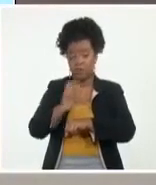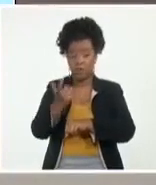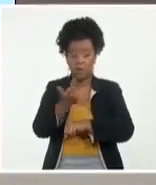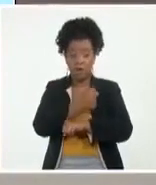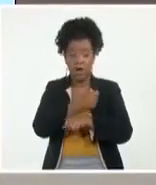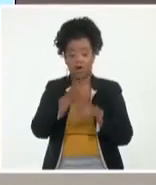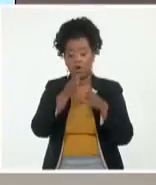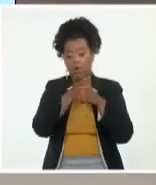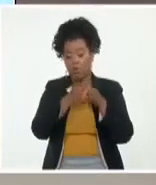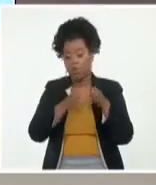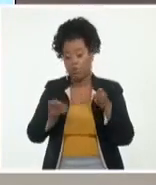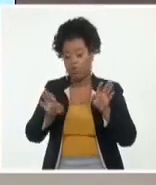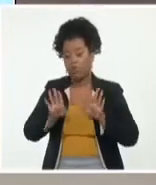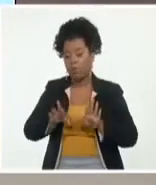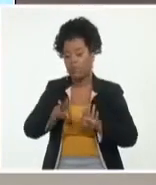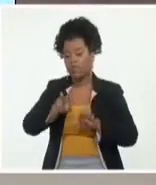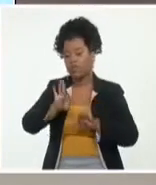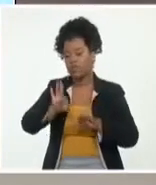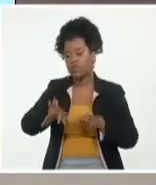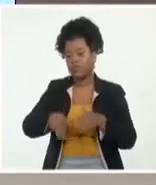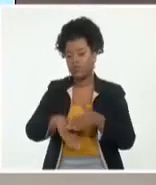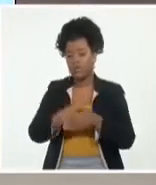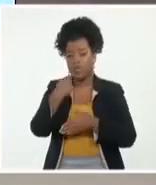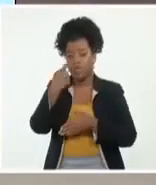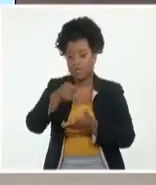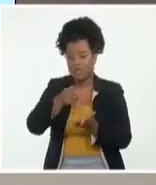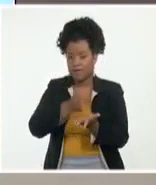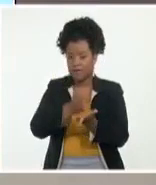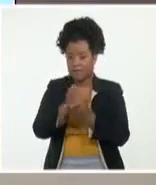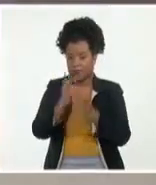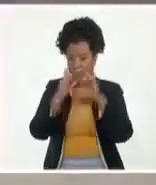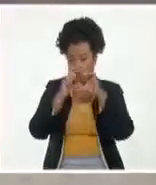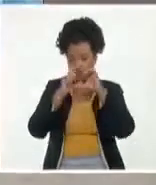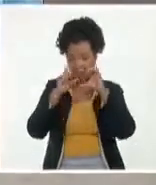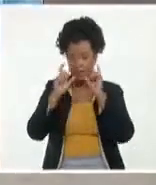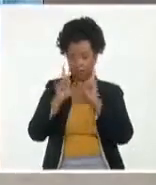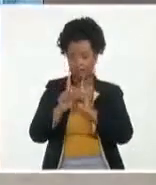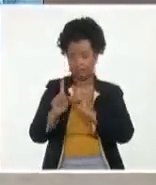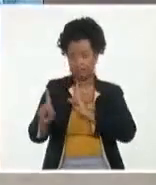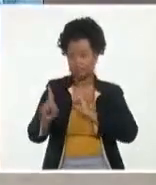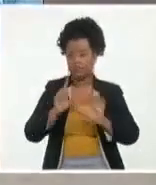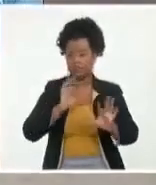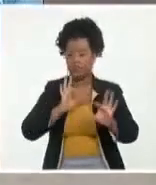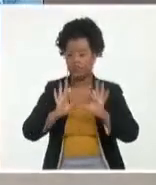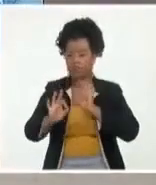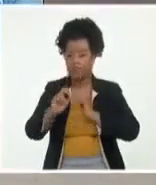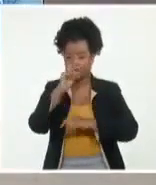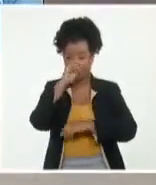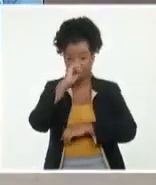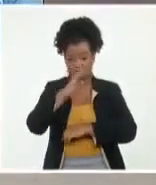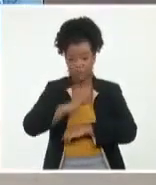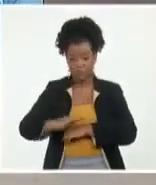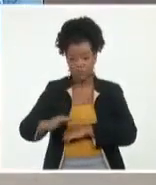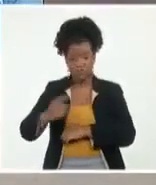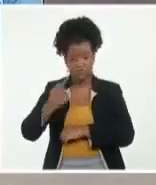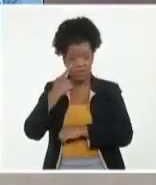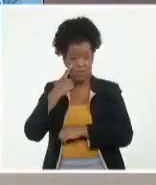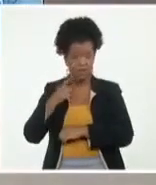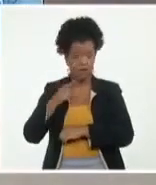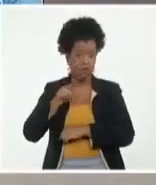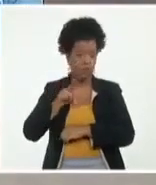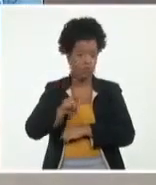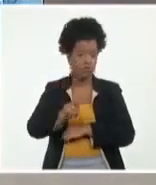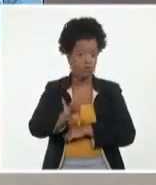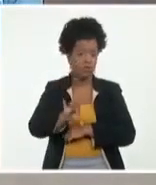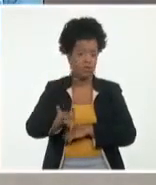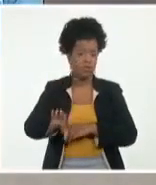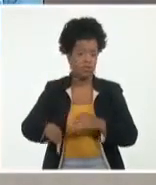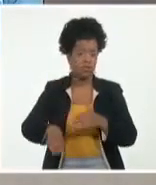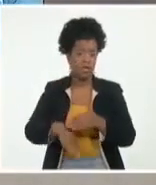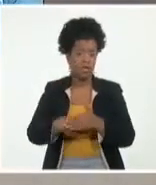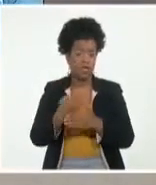adolescentes, lo mejor es seguir cuidando a nuestros pequeños, de los cuales en los últimos 15 días,